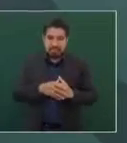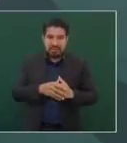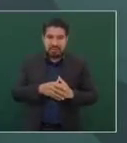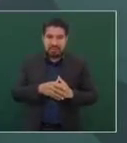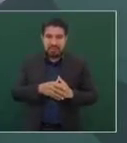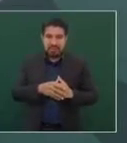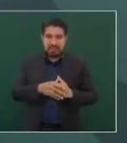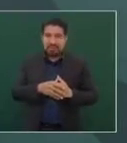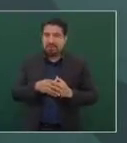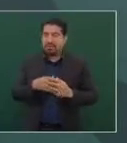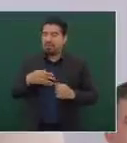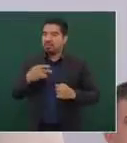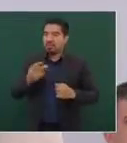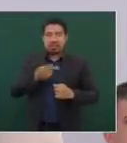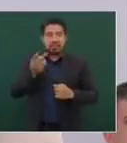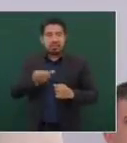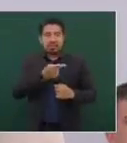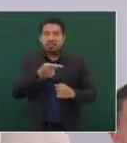¿qué haces aquí?